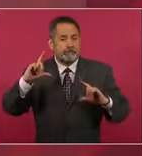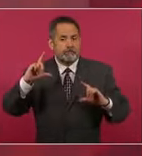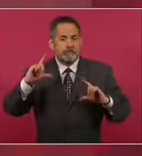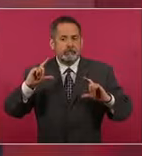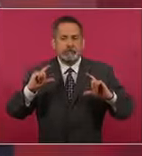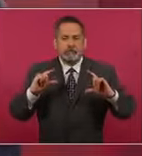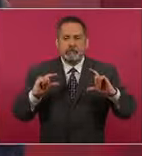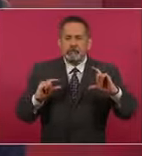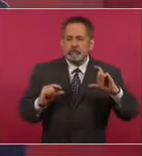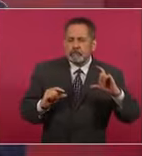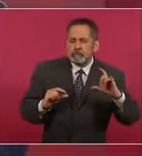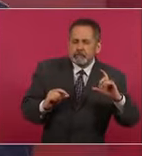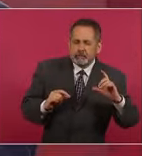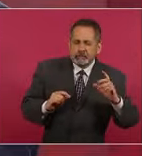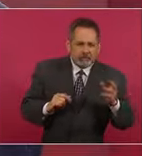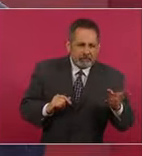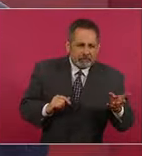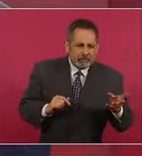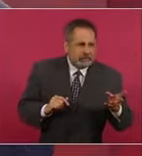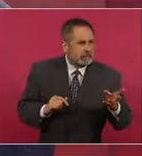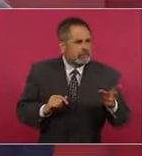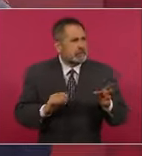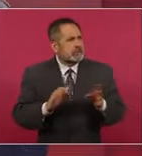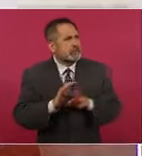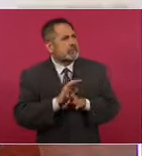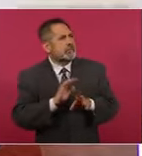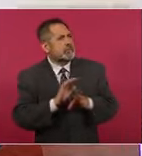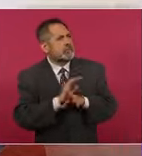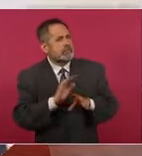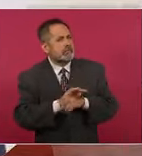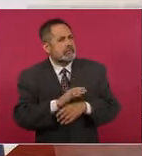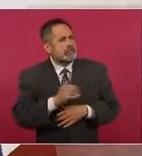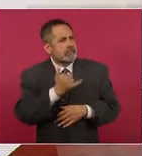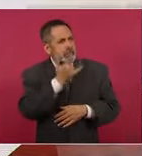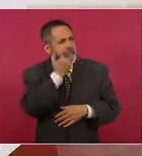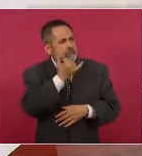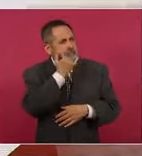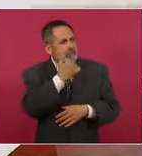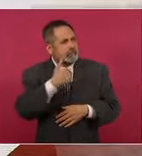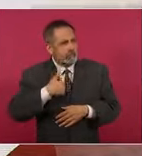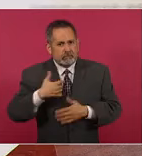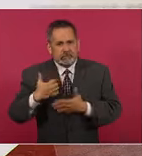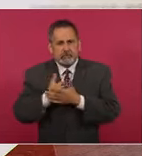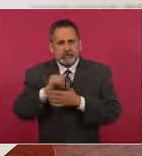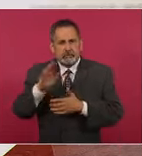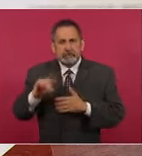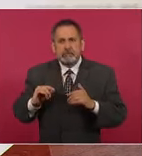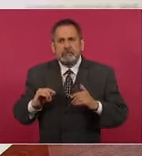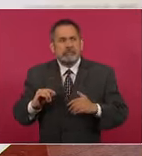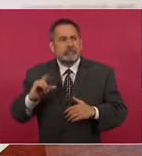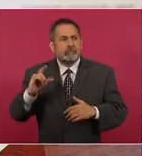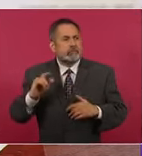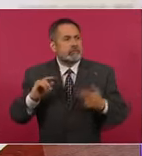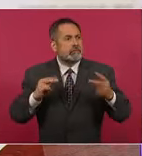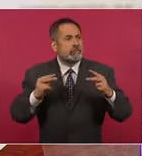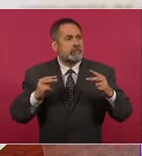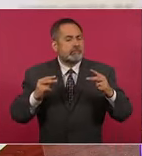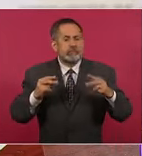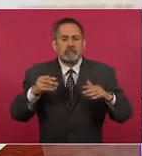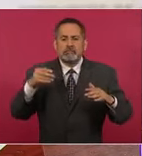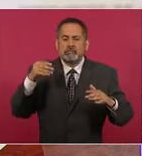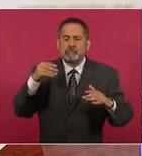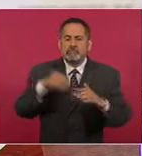Pues está cambiando, está cambiando, está cambiando, está cambiando, está cambiando, está cambiando. Y para abajo.